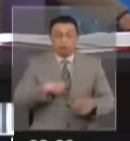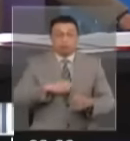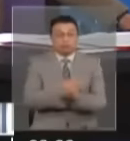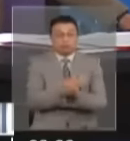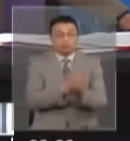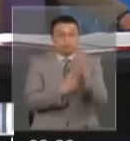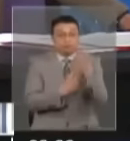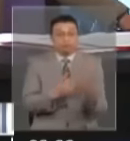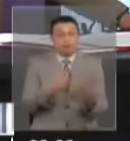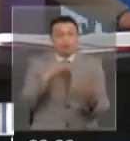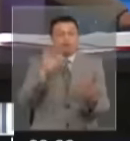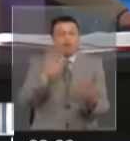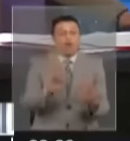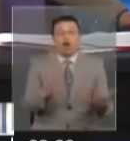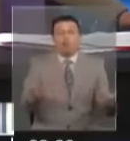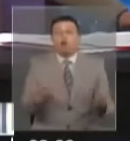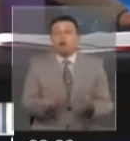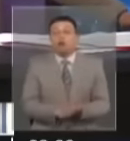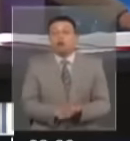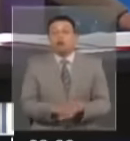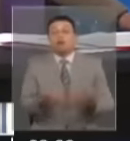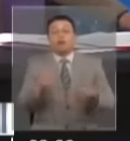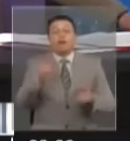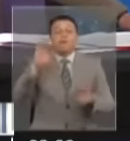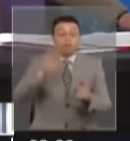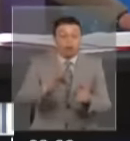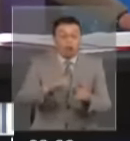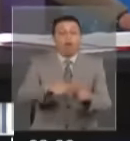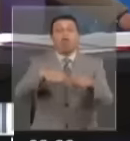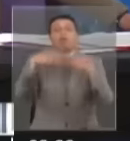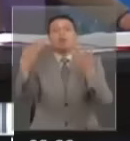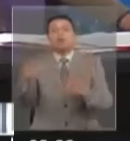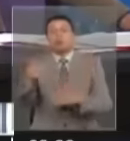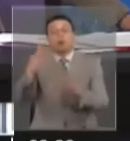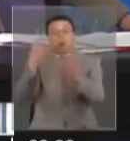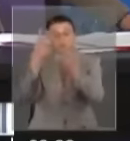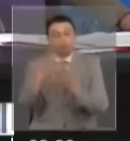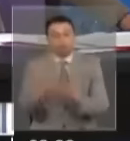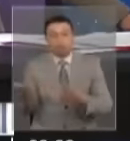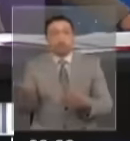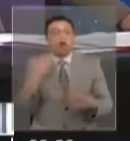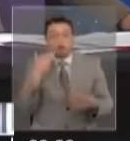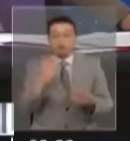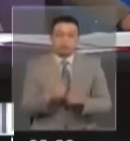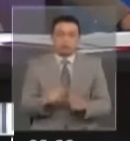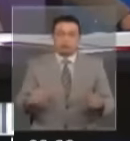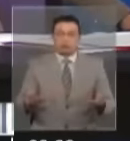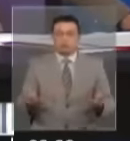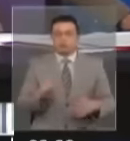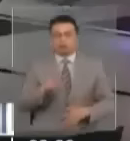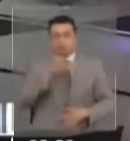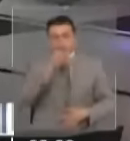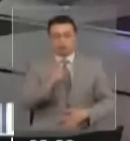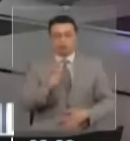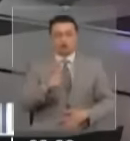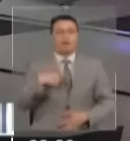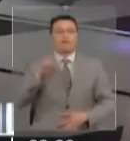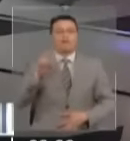Es que no sé. O sea, tiene que ser doblemente penalizada. Claro. La violan a los 10 años y además tiene que tener un hijo. Claro, no estoy diciendo. Es un tema de